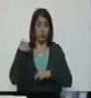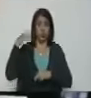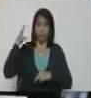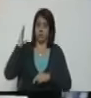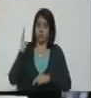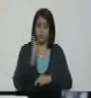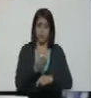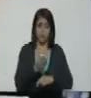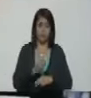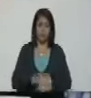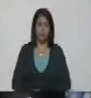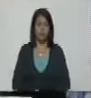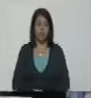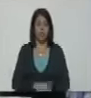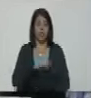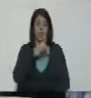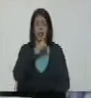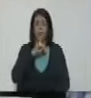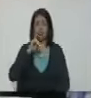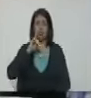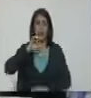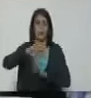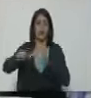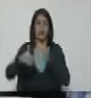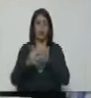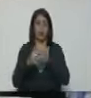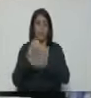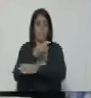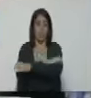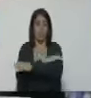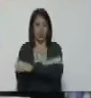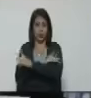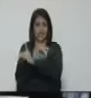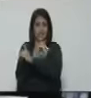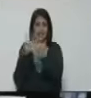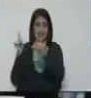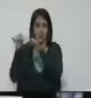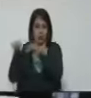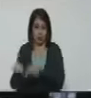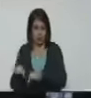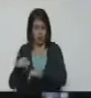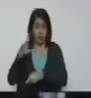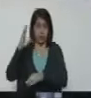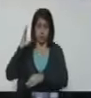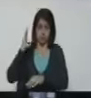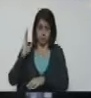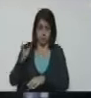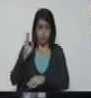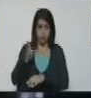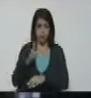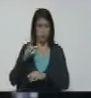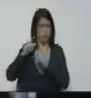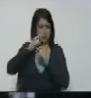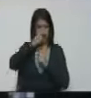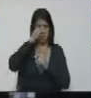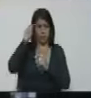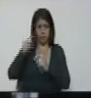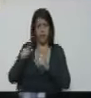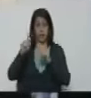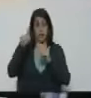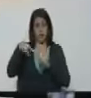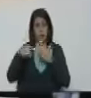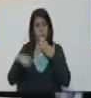condeno, en nombre de toda esta oposición democrática, esas sanciones económicas. Pero también